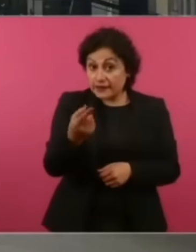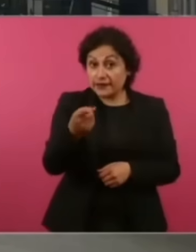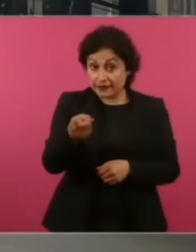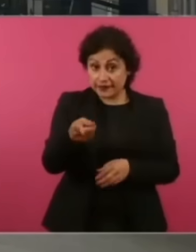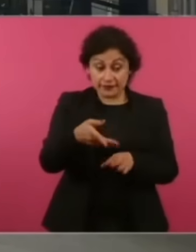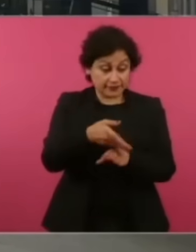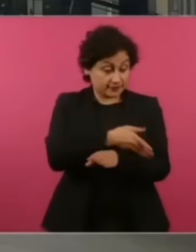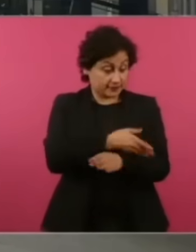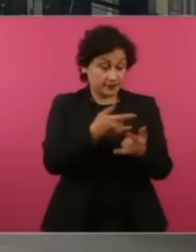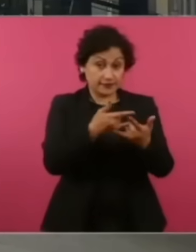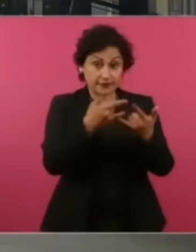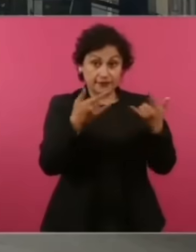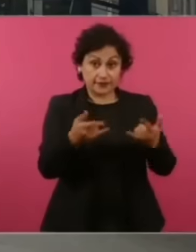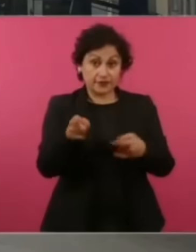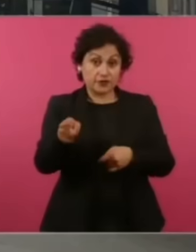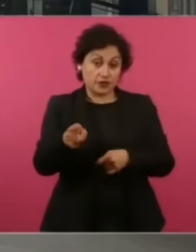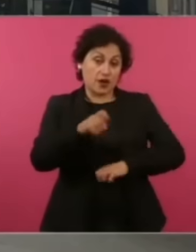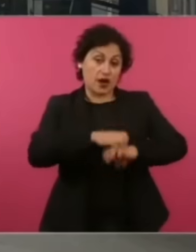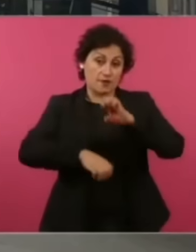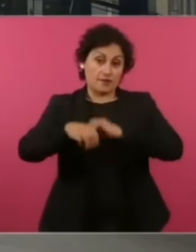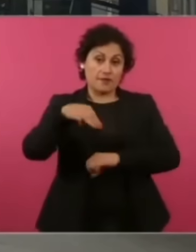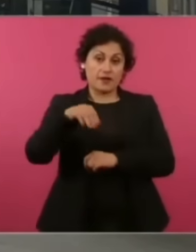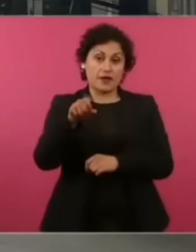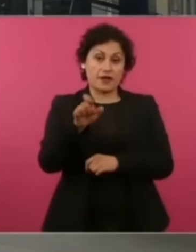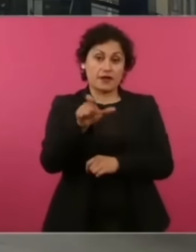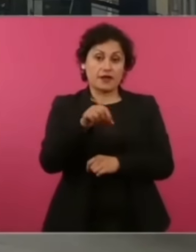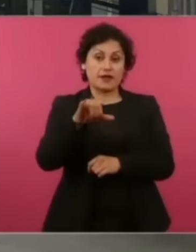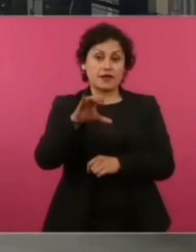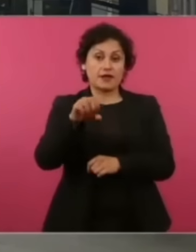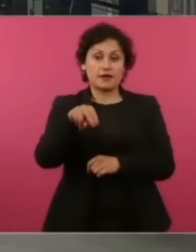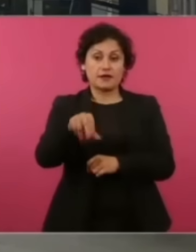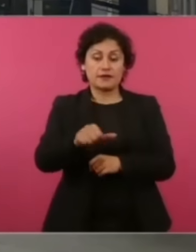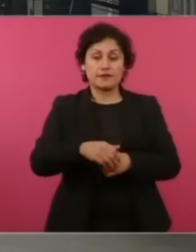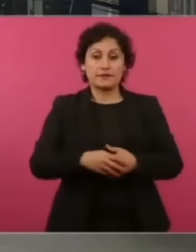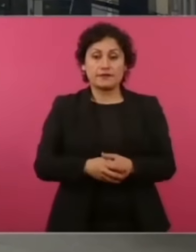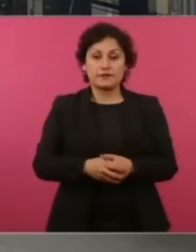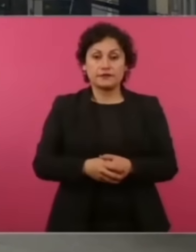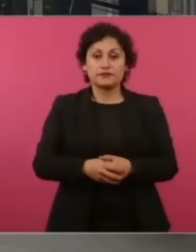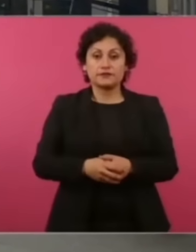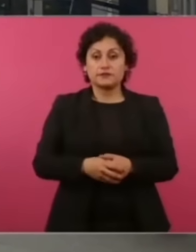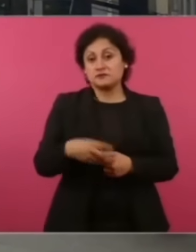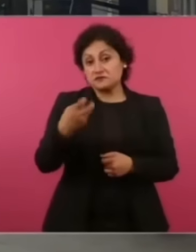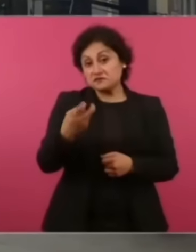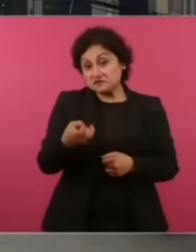con Mexicana. Quedaba otra línea del Estado, del pueblo,